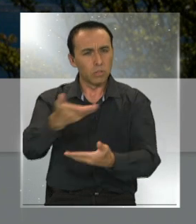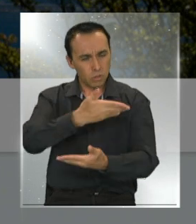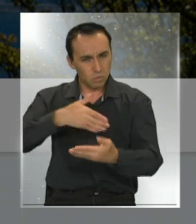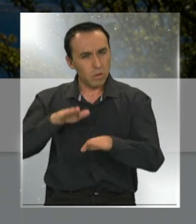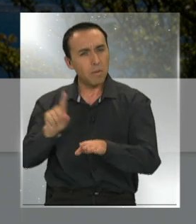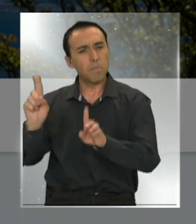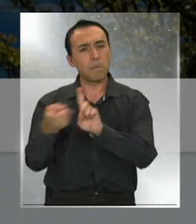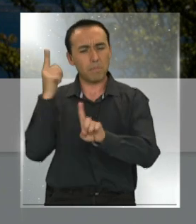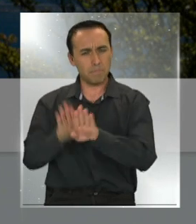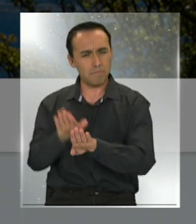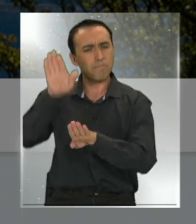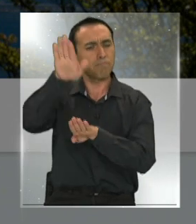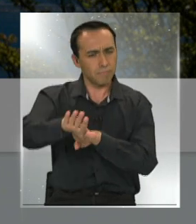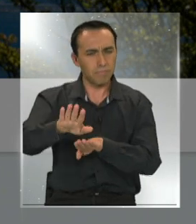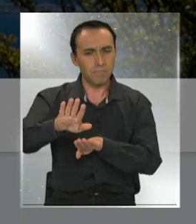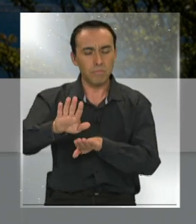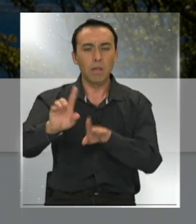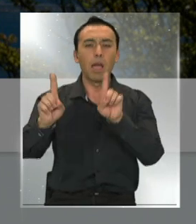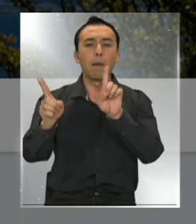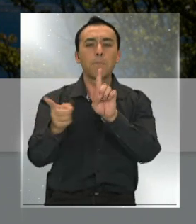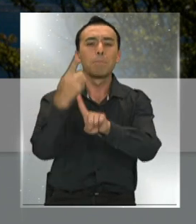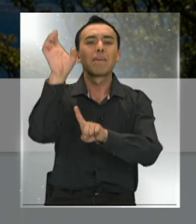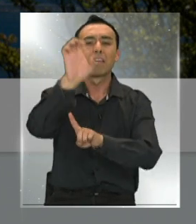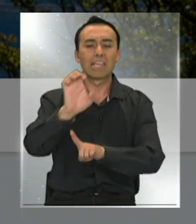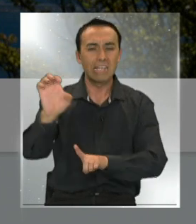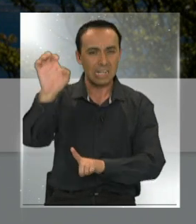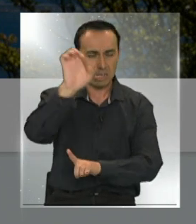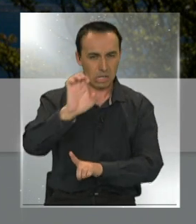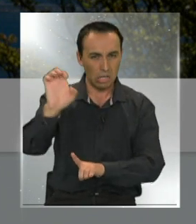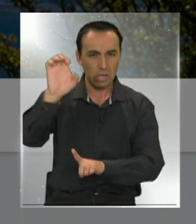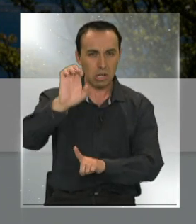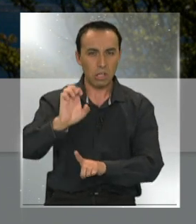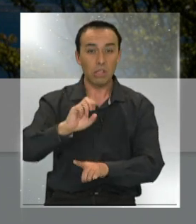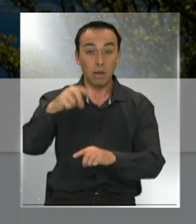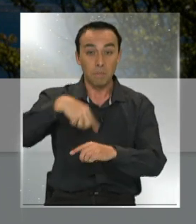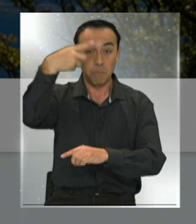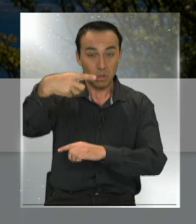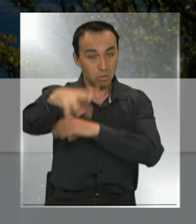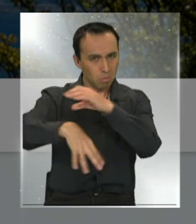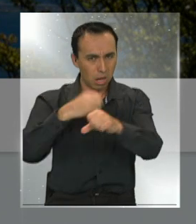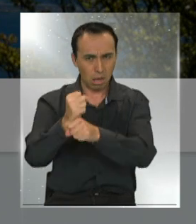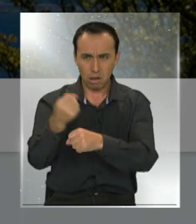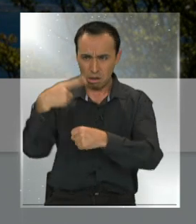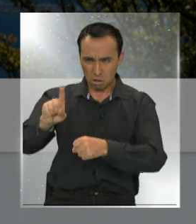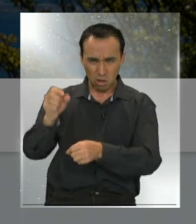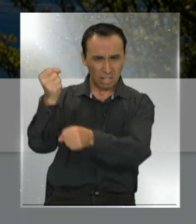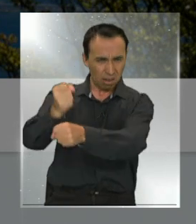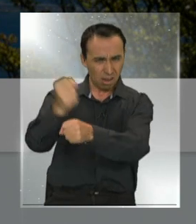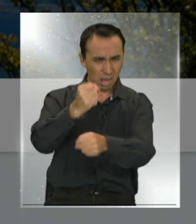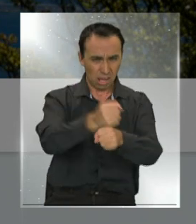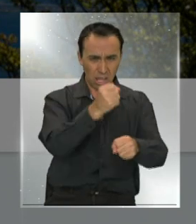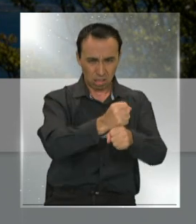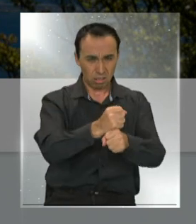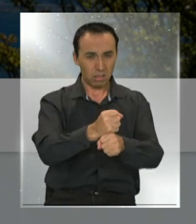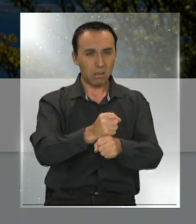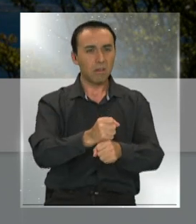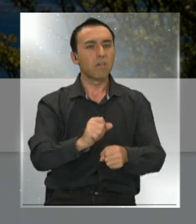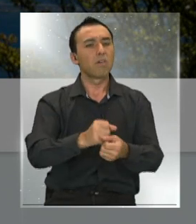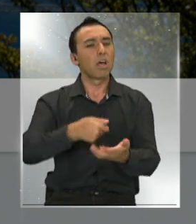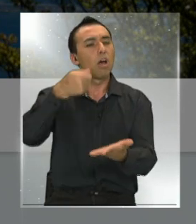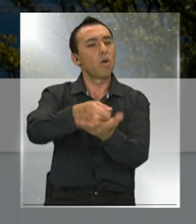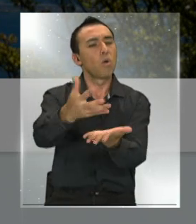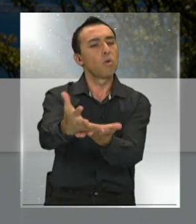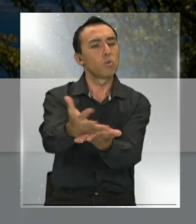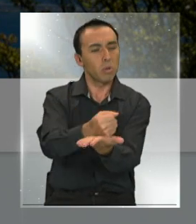primer paso. A partir del 1 de enero del 2020, ningún trabajador directo de Quiñenco y sus empresas ganará menos